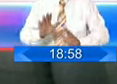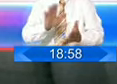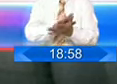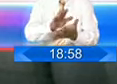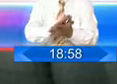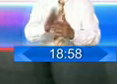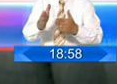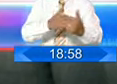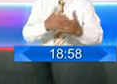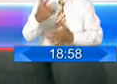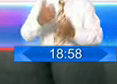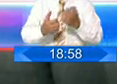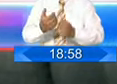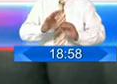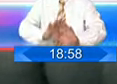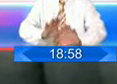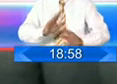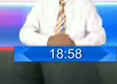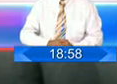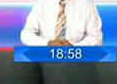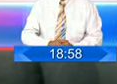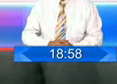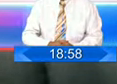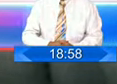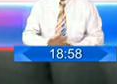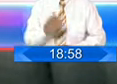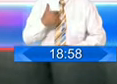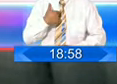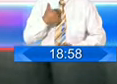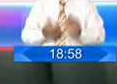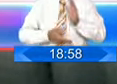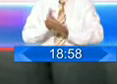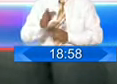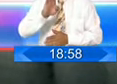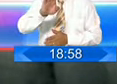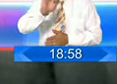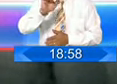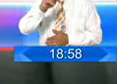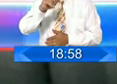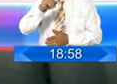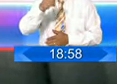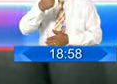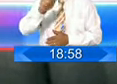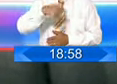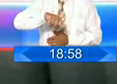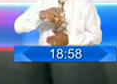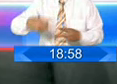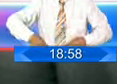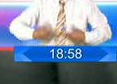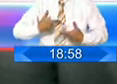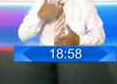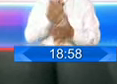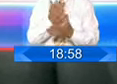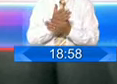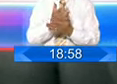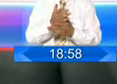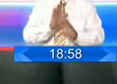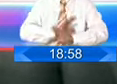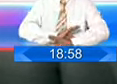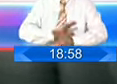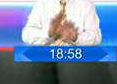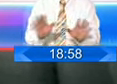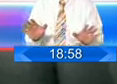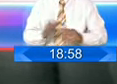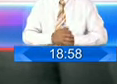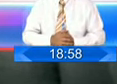que él va a ir a vivir a Bélgica y que no va a molestar, lo estoy